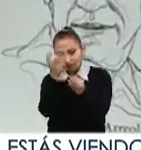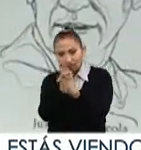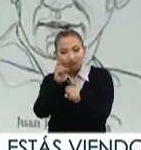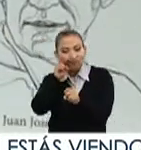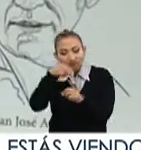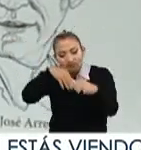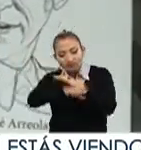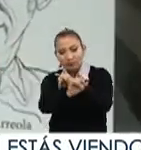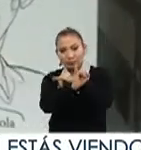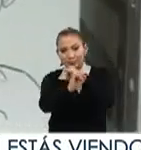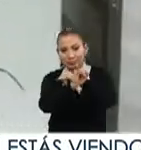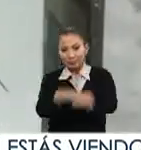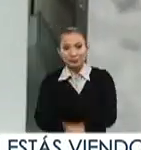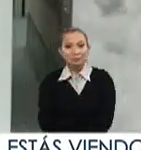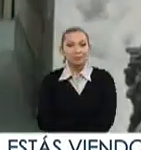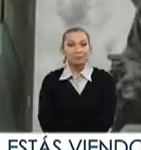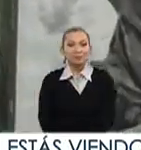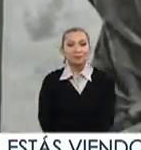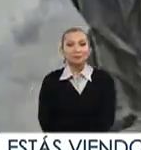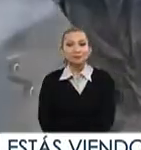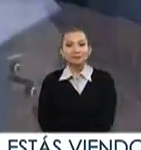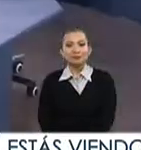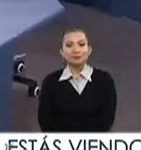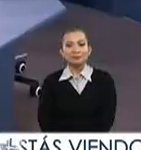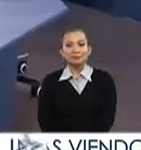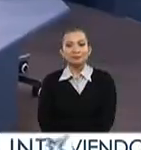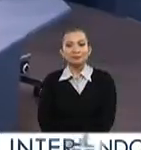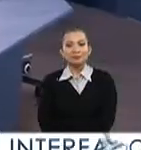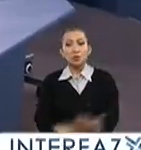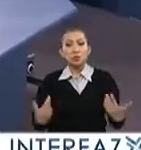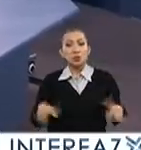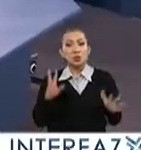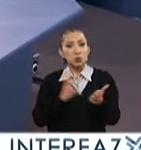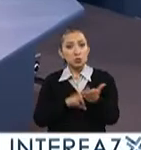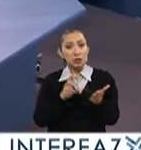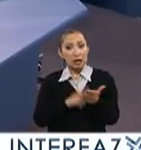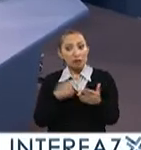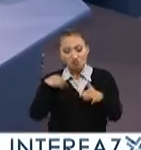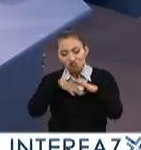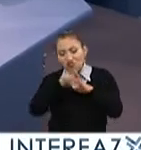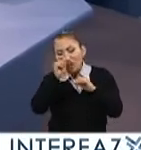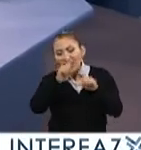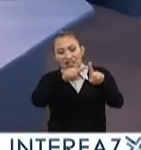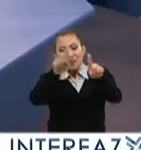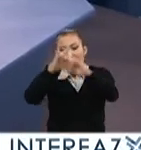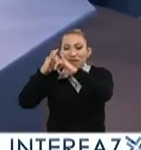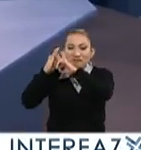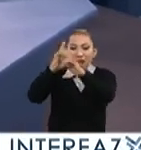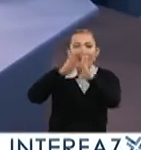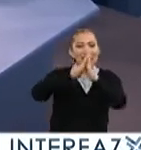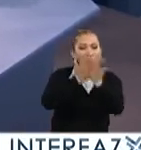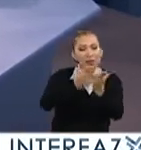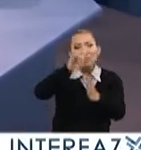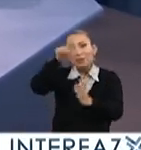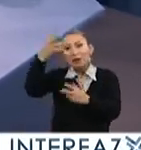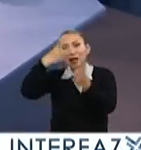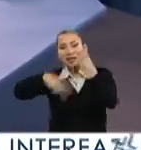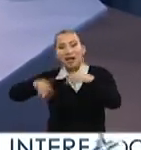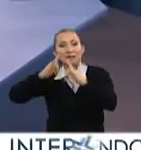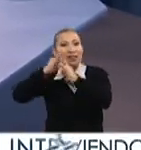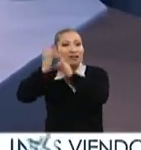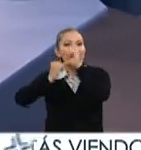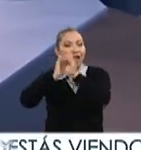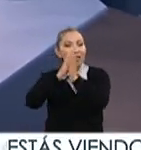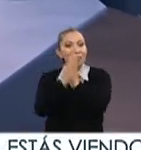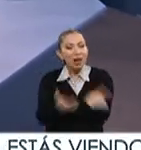invitamos a acceder a su página web. Pues qué rico que estemos inmersos en tantas ferias de libro y después viene la de la Feria